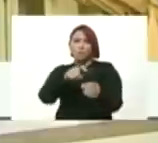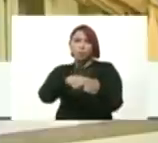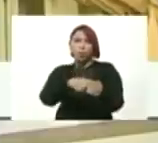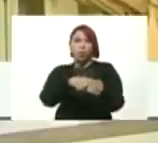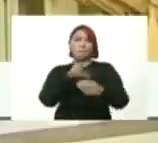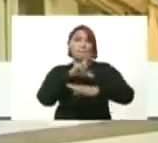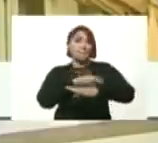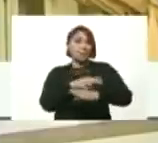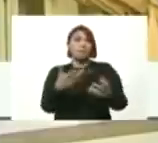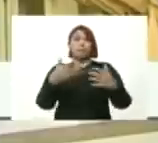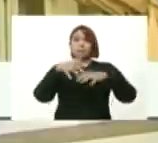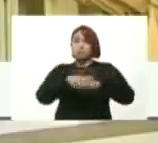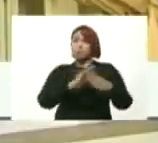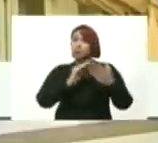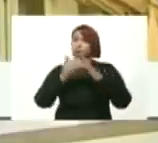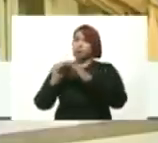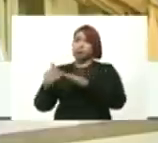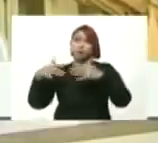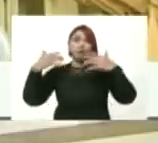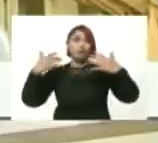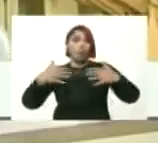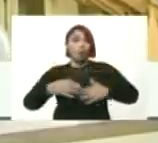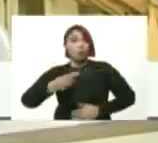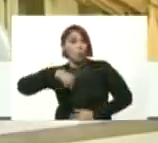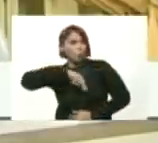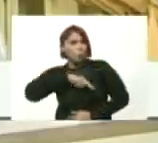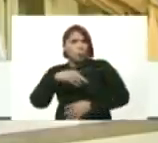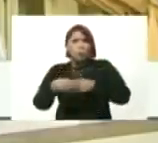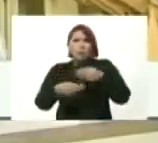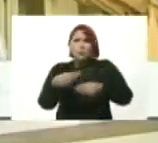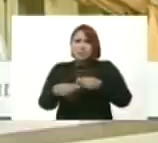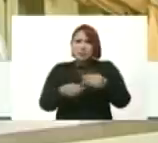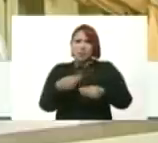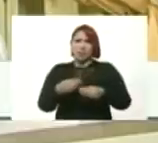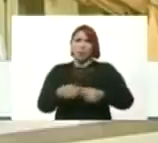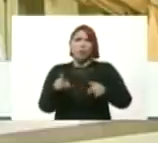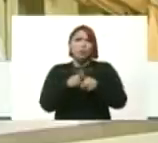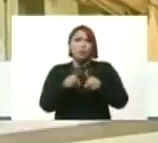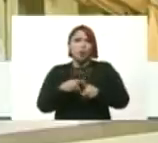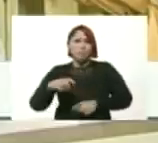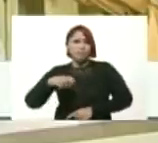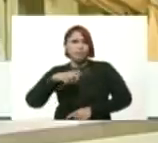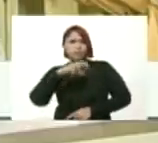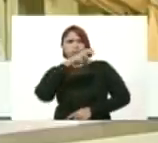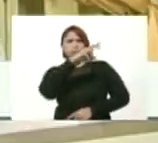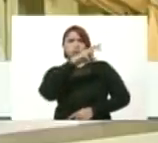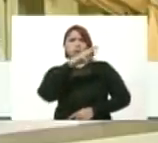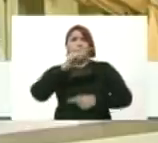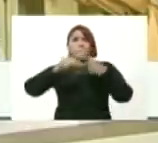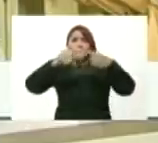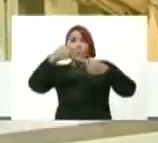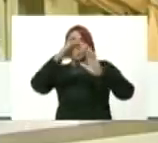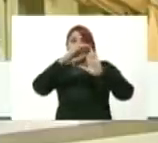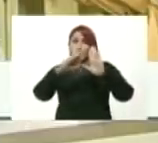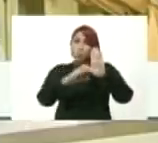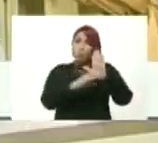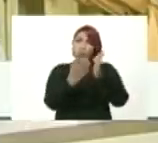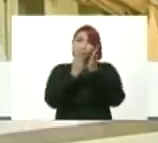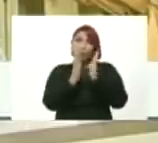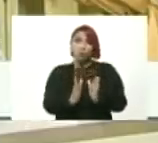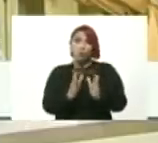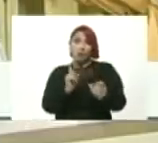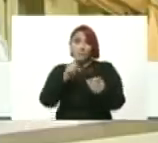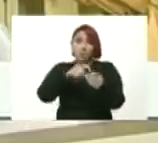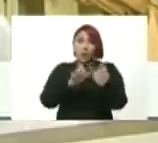integral comunitaria correcta si nosotros hiciéramos esta escalera y para el próximo curso escolar ingresarán